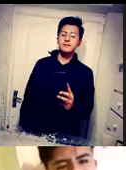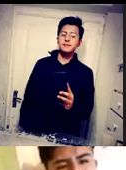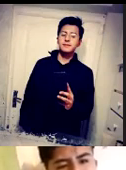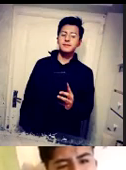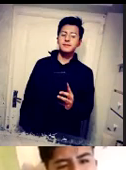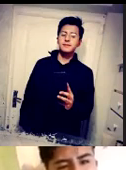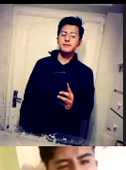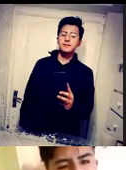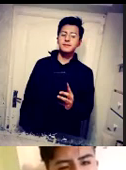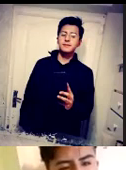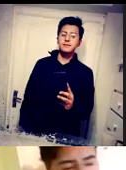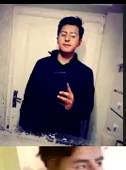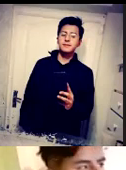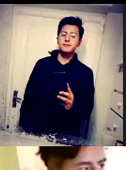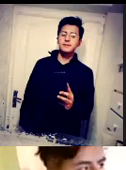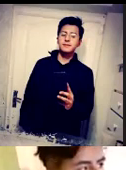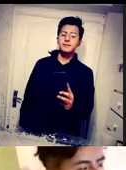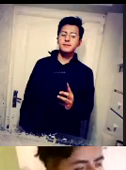alguien tiene alguna pregunta